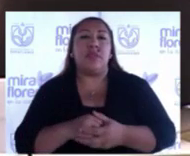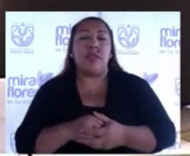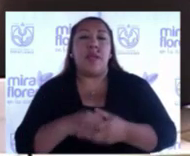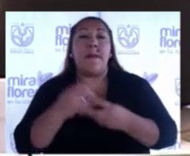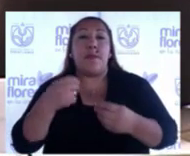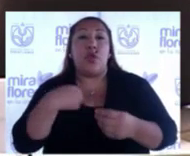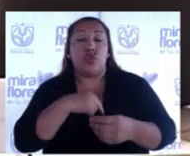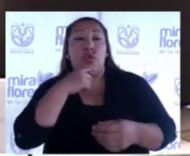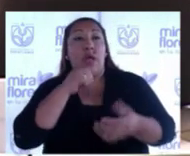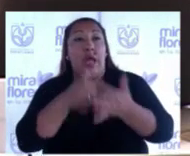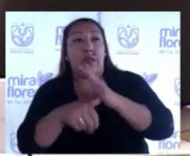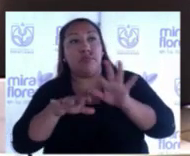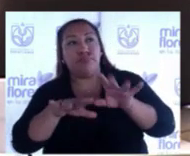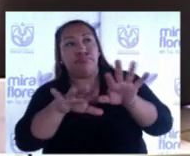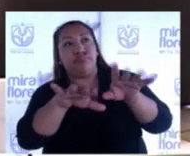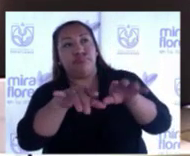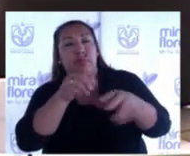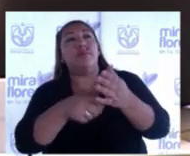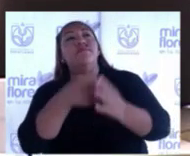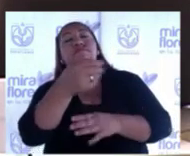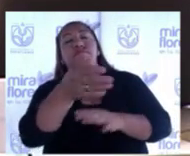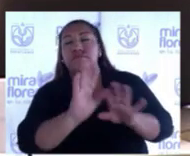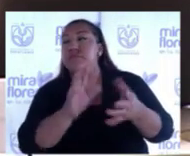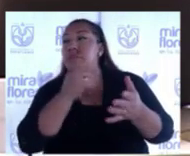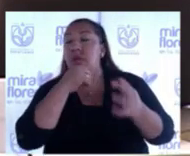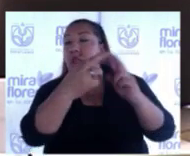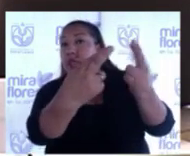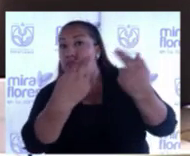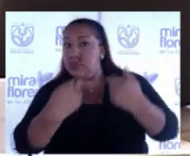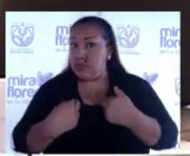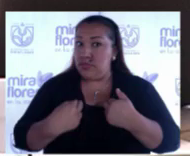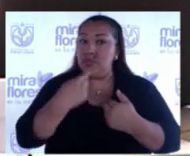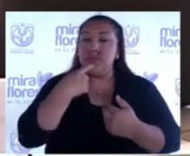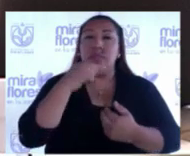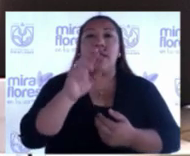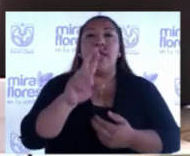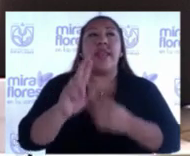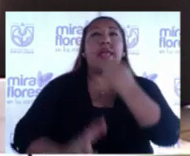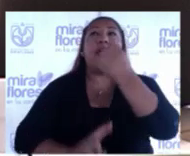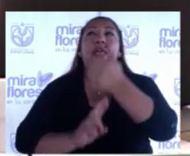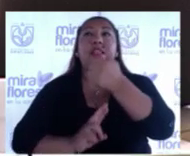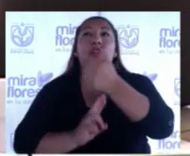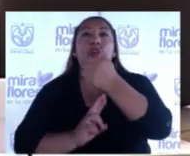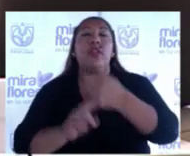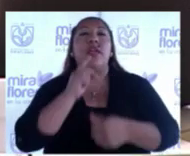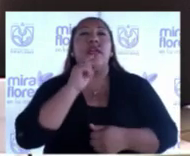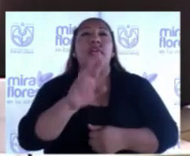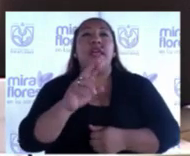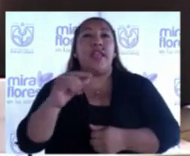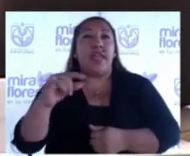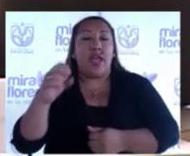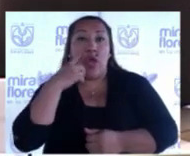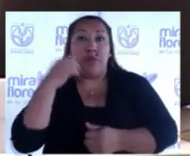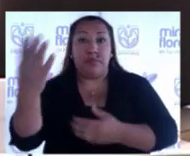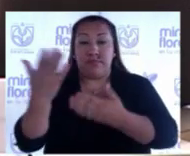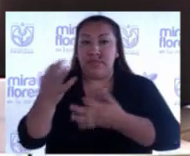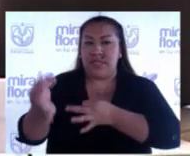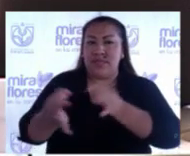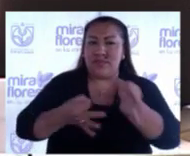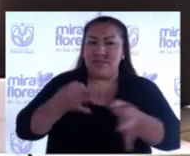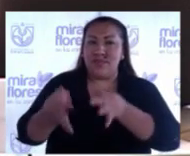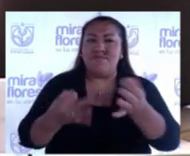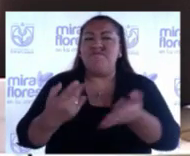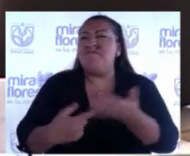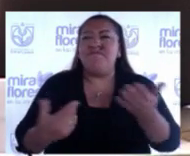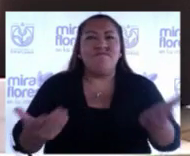remitido por nosotros en virtud a una intervención que hizo el regidor Jorge de Albertis González de Riego,